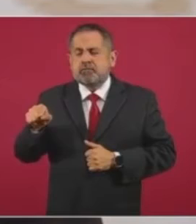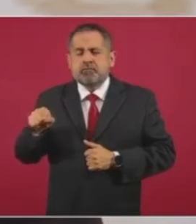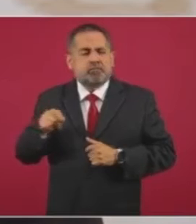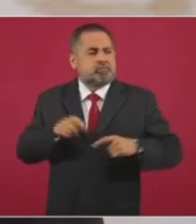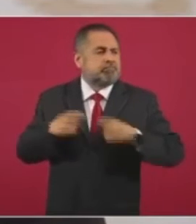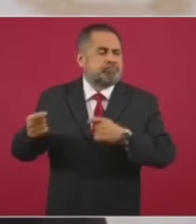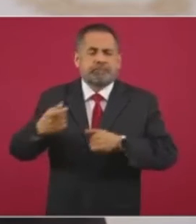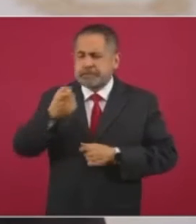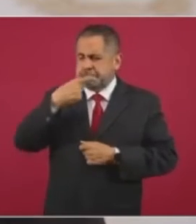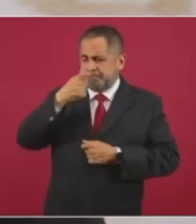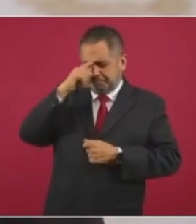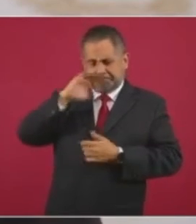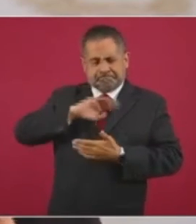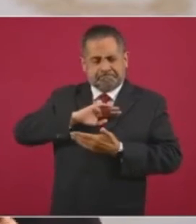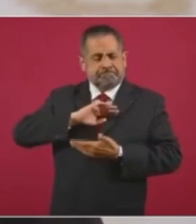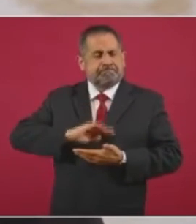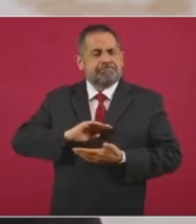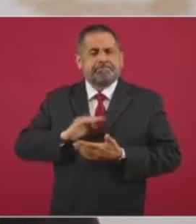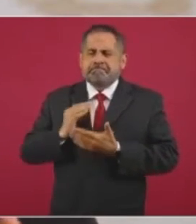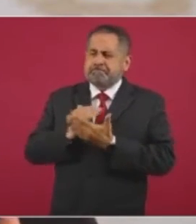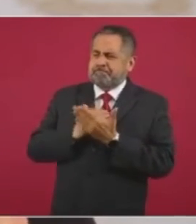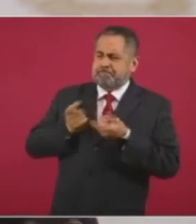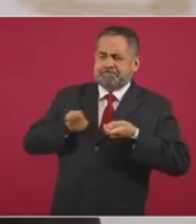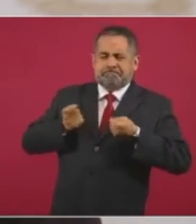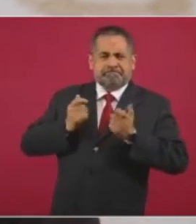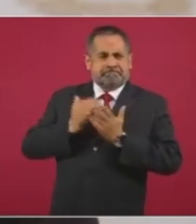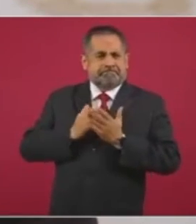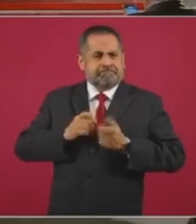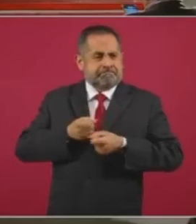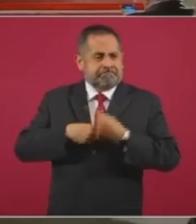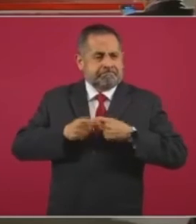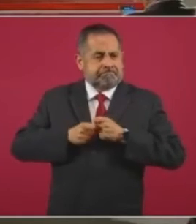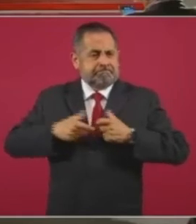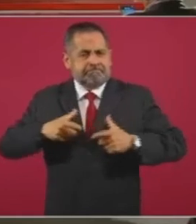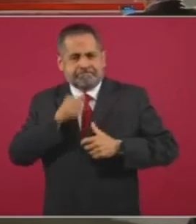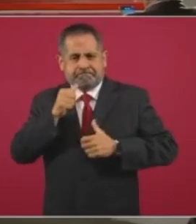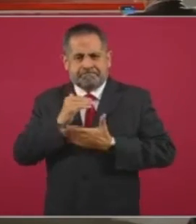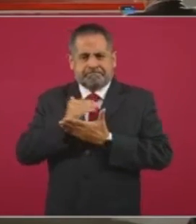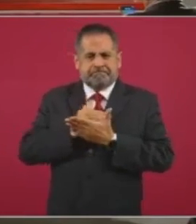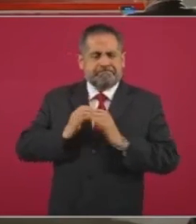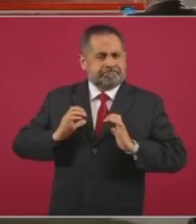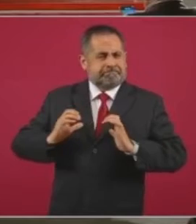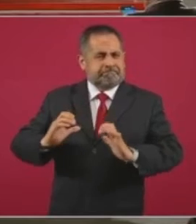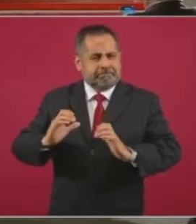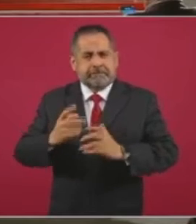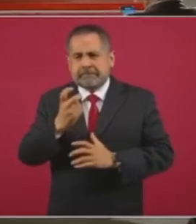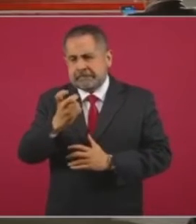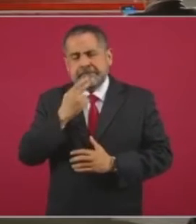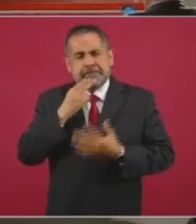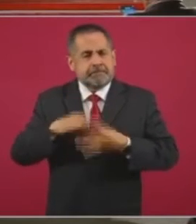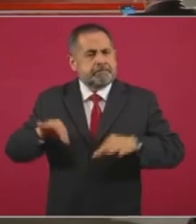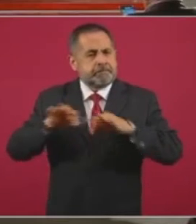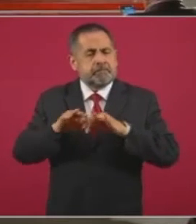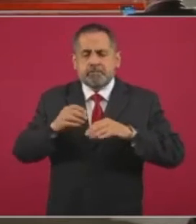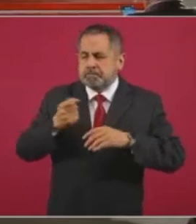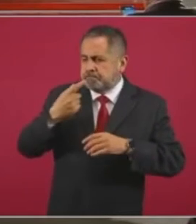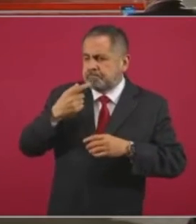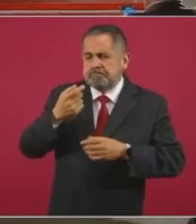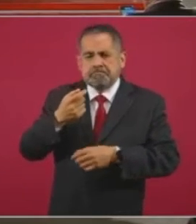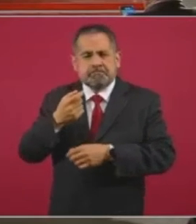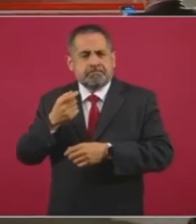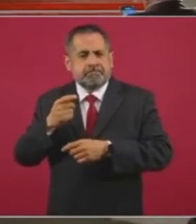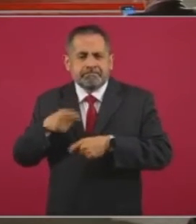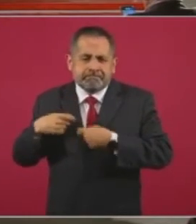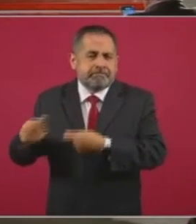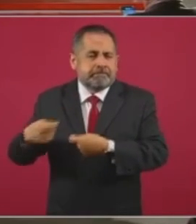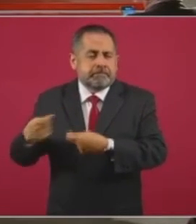antirretroviral, se tiene y es uno de justamente lo que pone la voz de las personas